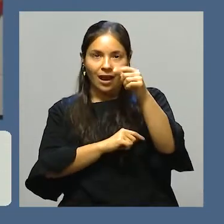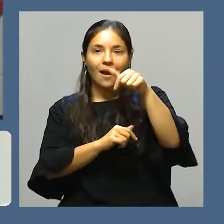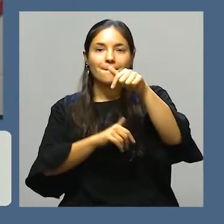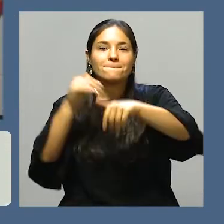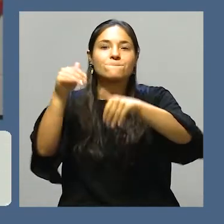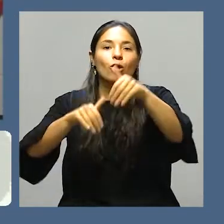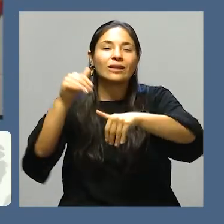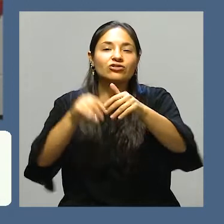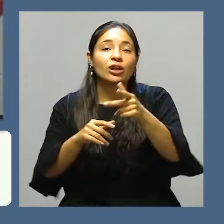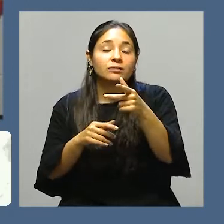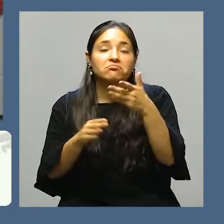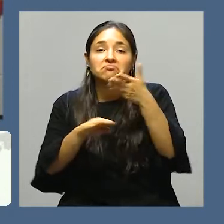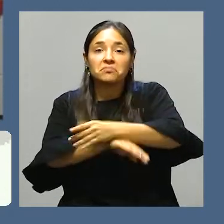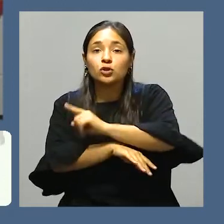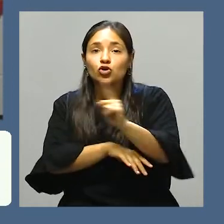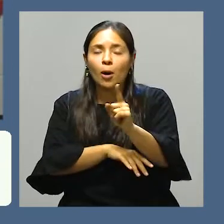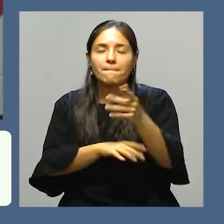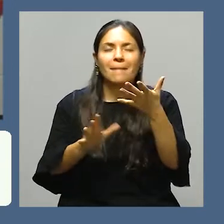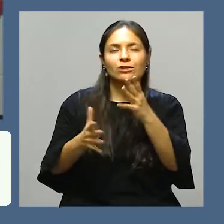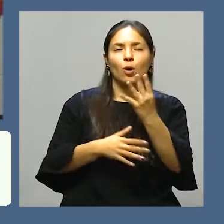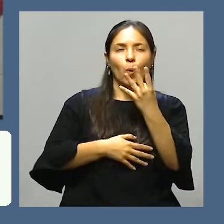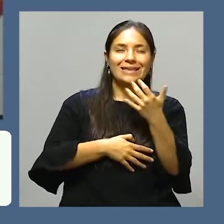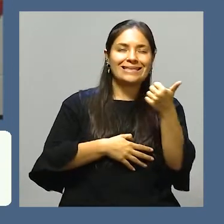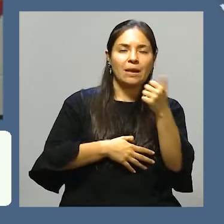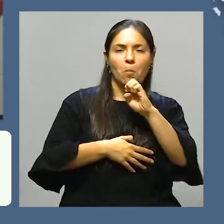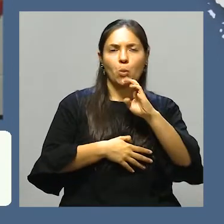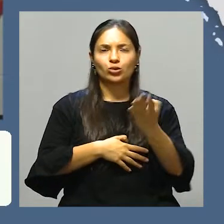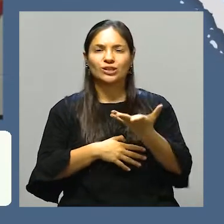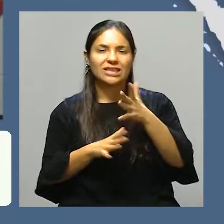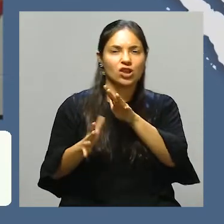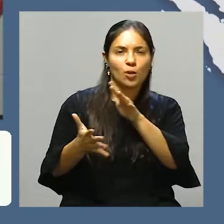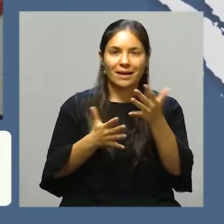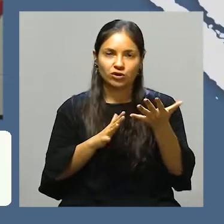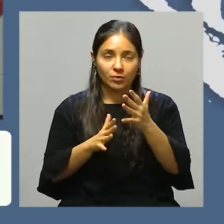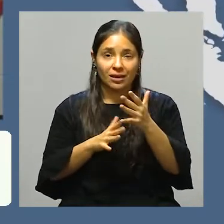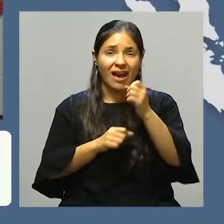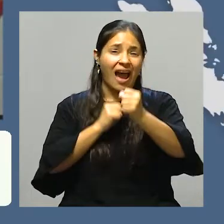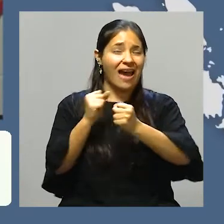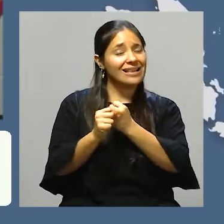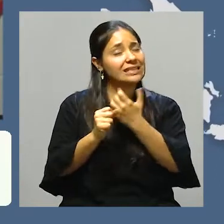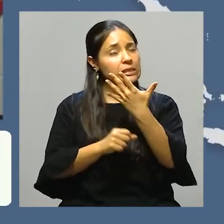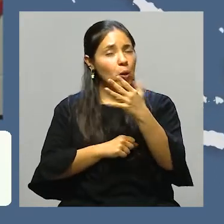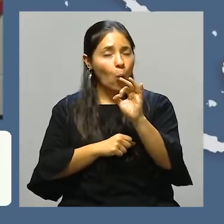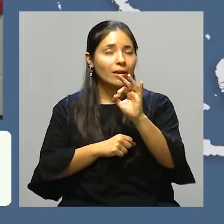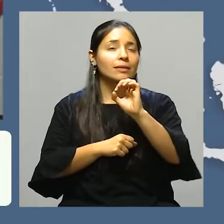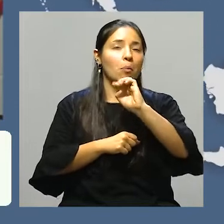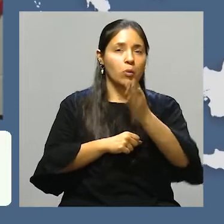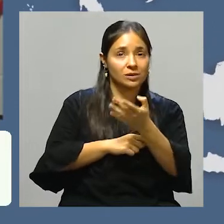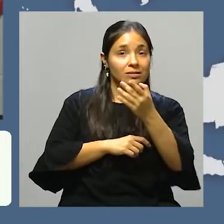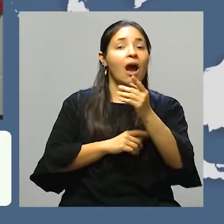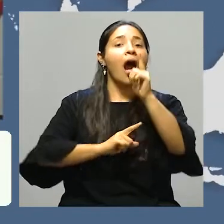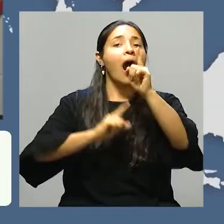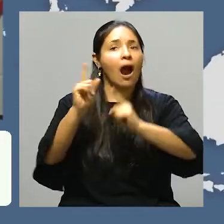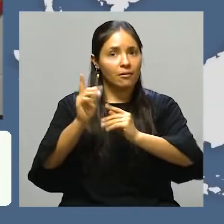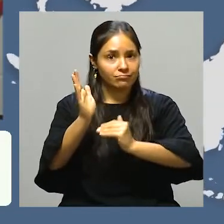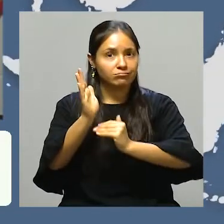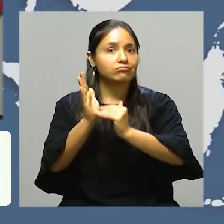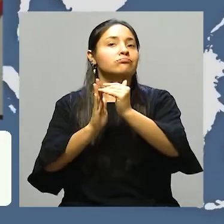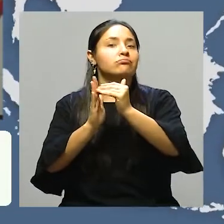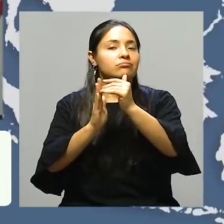un nivel como de temores reales y efectivos entre los competidores por el